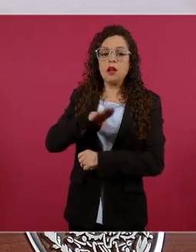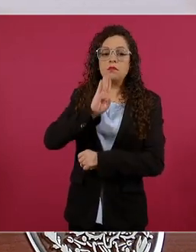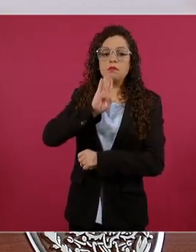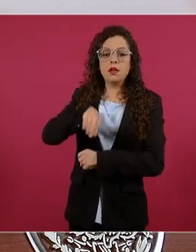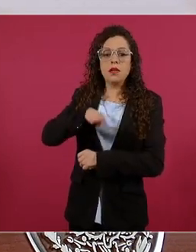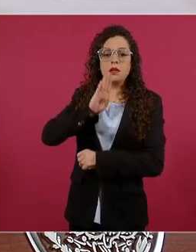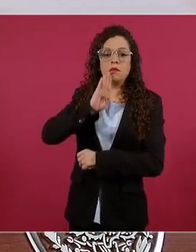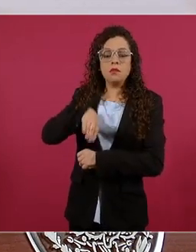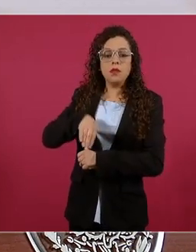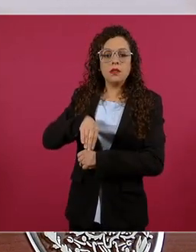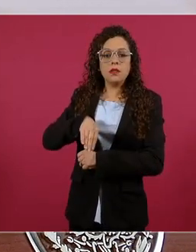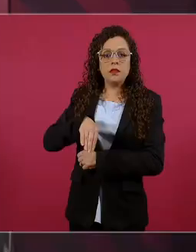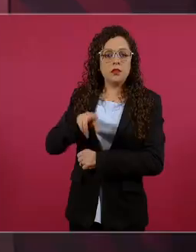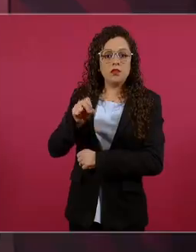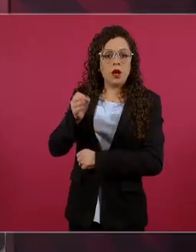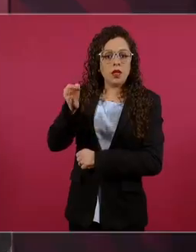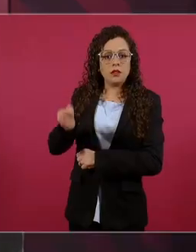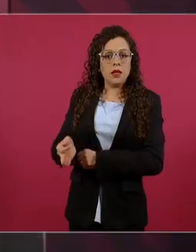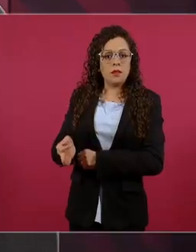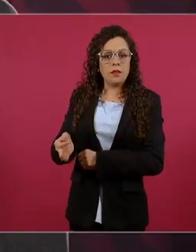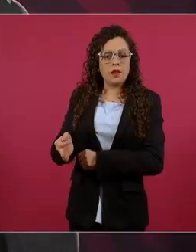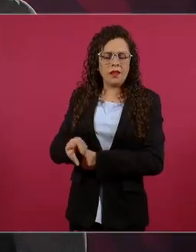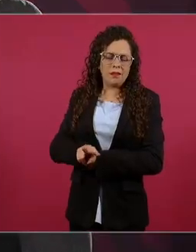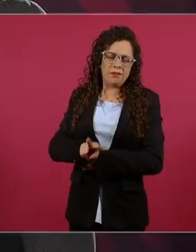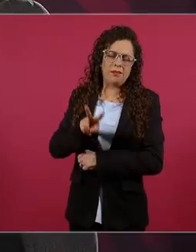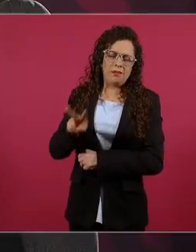la averiguación que hicieron